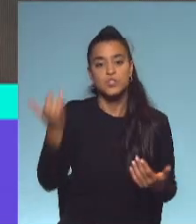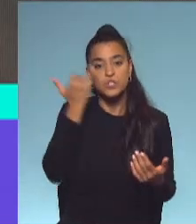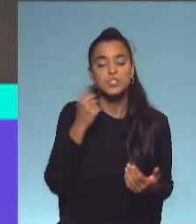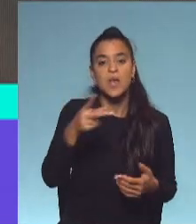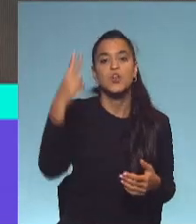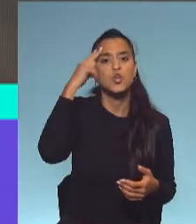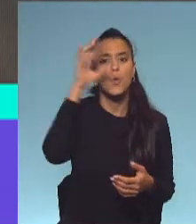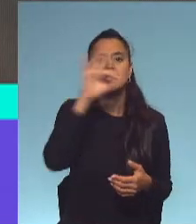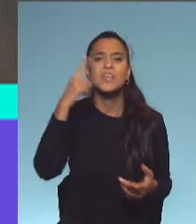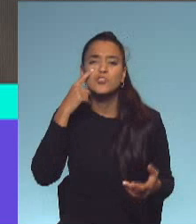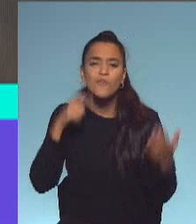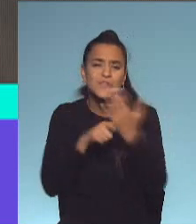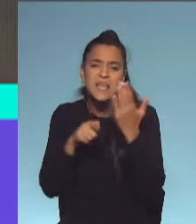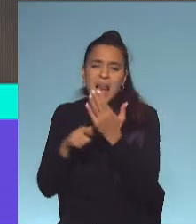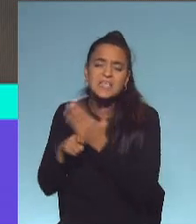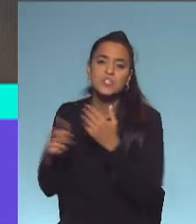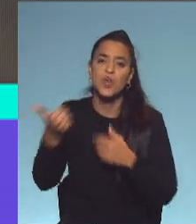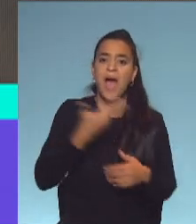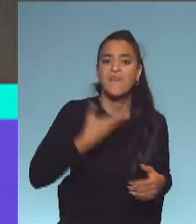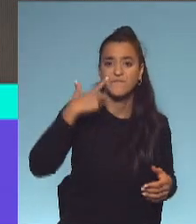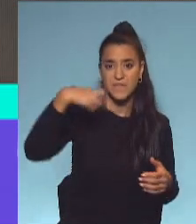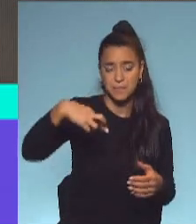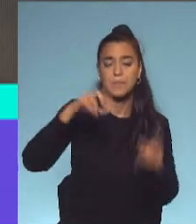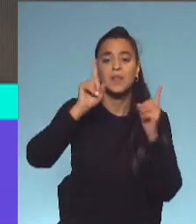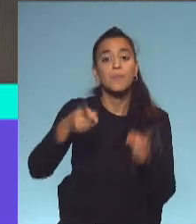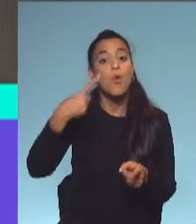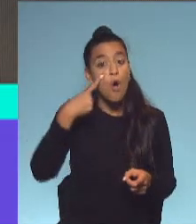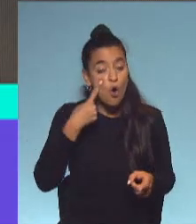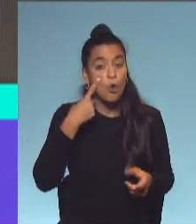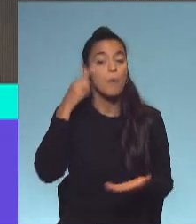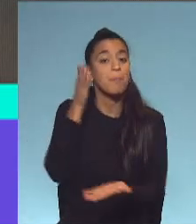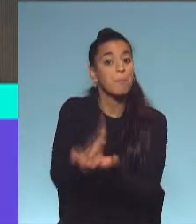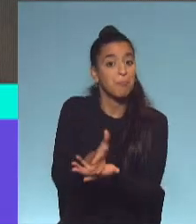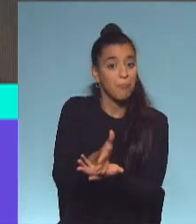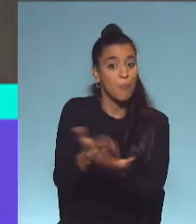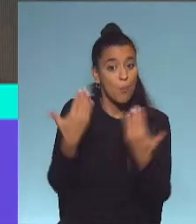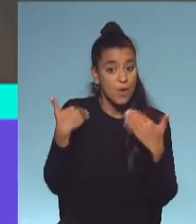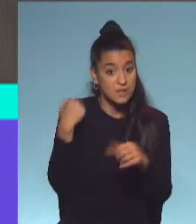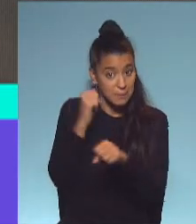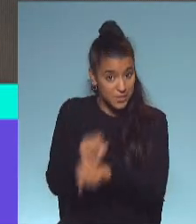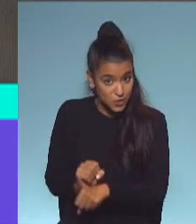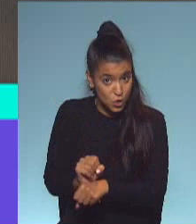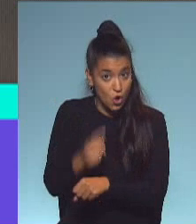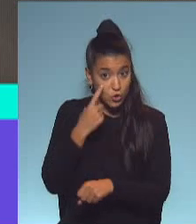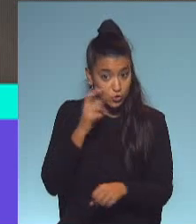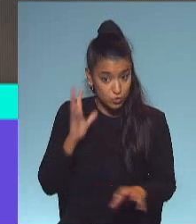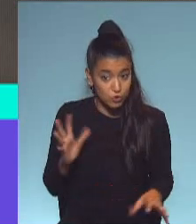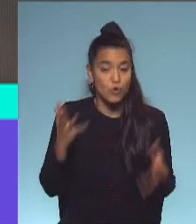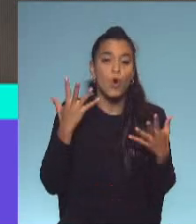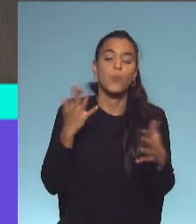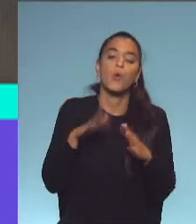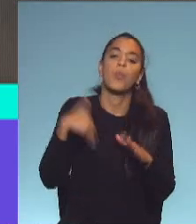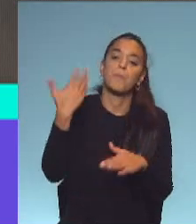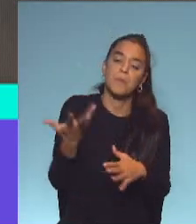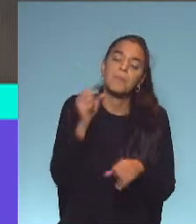estas 900 fiscalizaciones que está haciendo la AFIP. Y ojo, porque la pena puede ser de prisión. Obviamente después